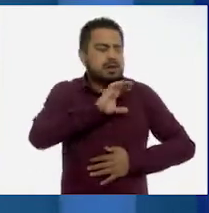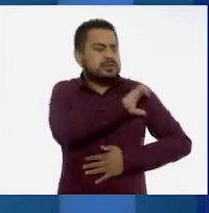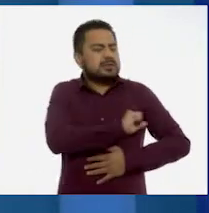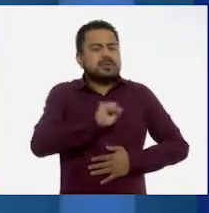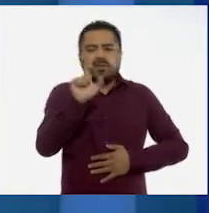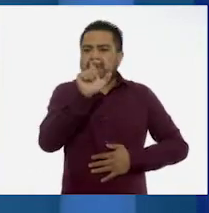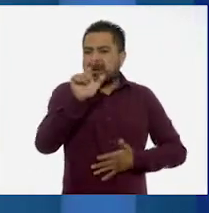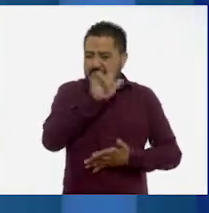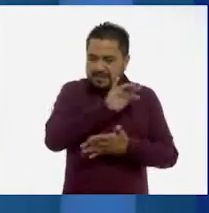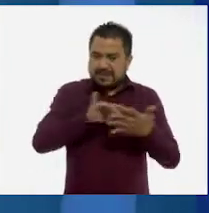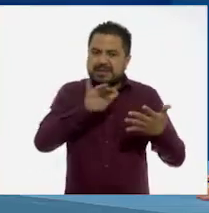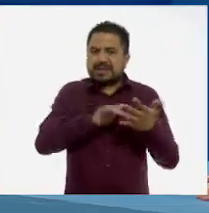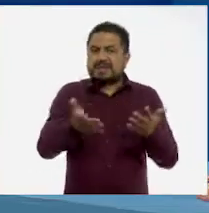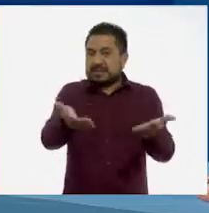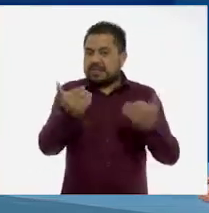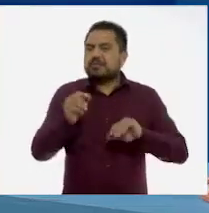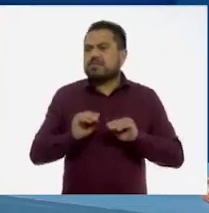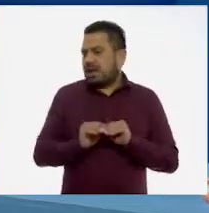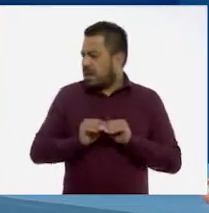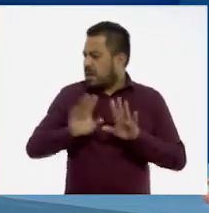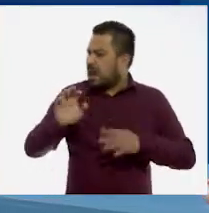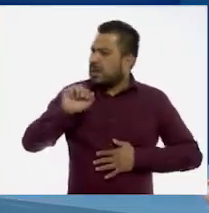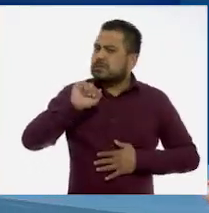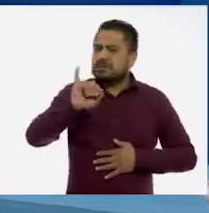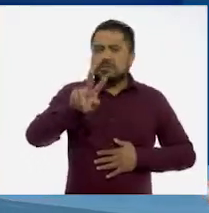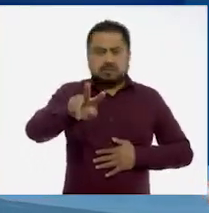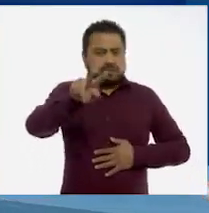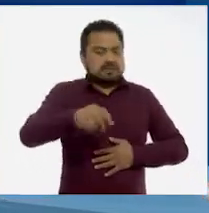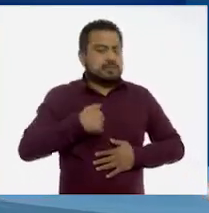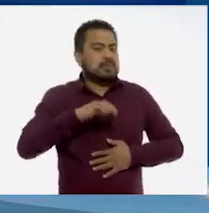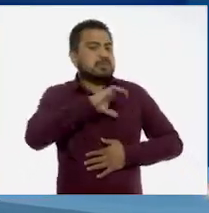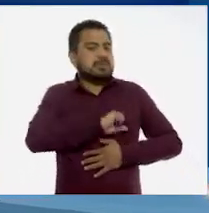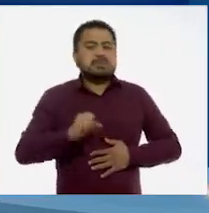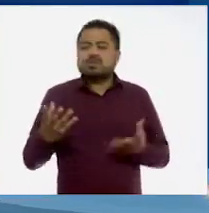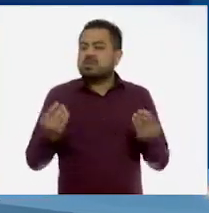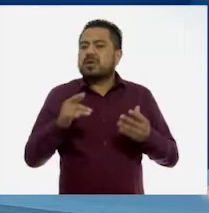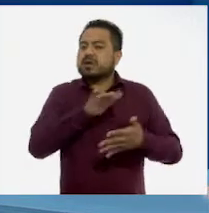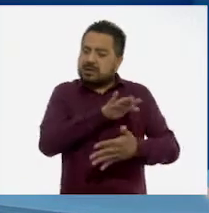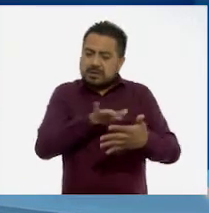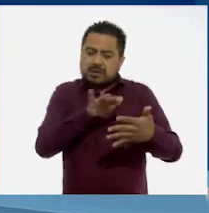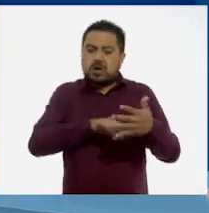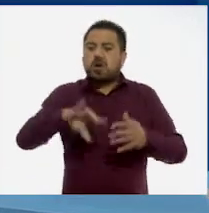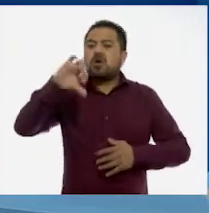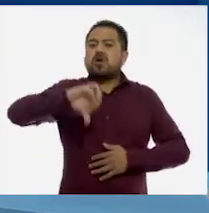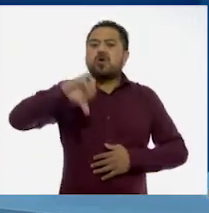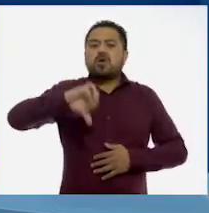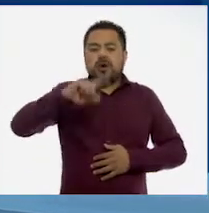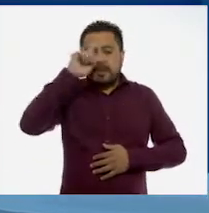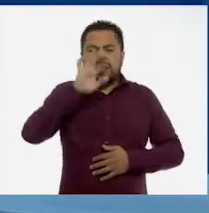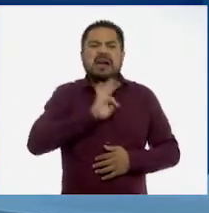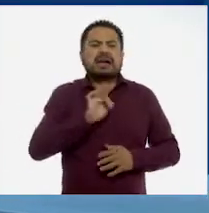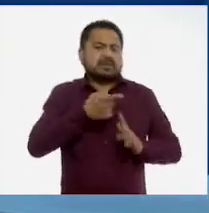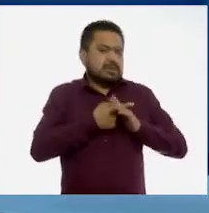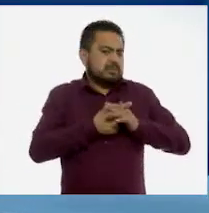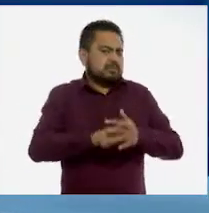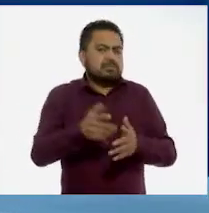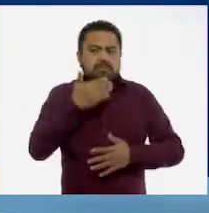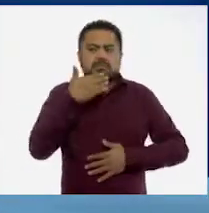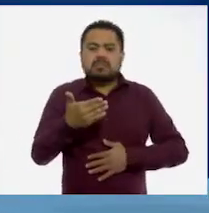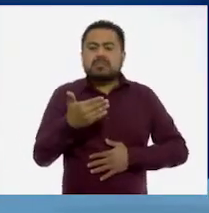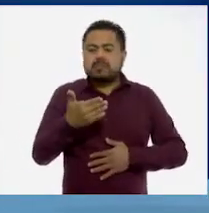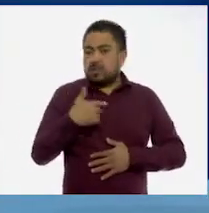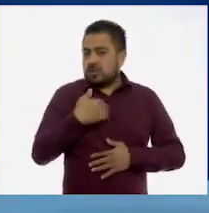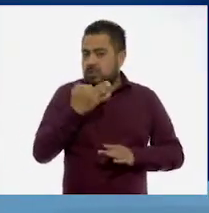cuando leemos. Ay. Claro que sí, María. De verdad que a mí me encanta también leerles. Y el día de hoy, para comenzar muy bien,